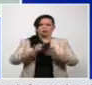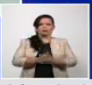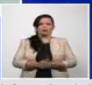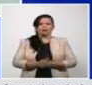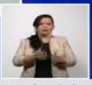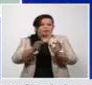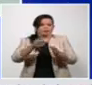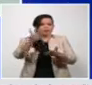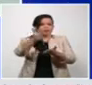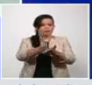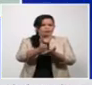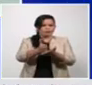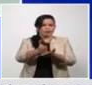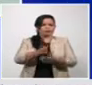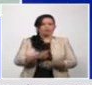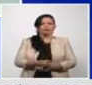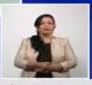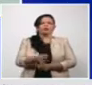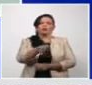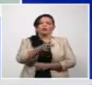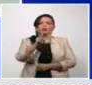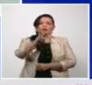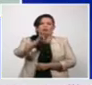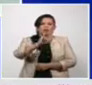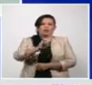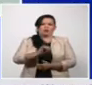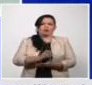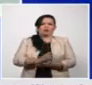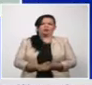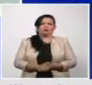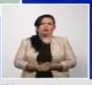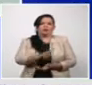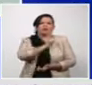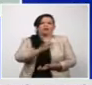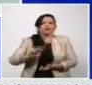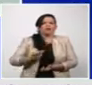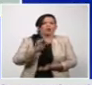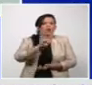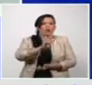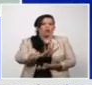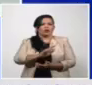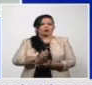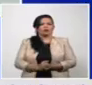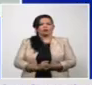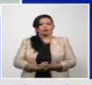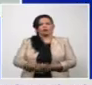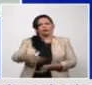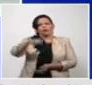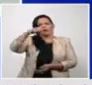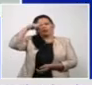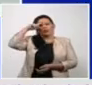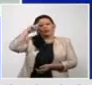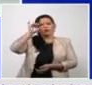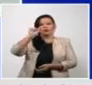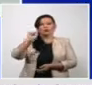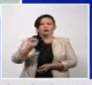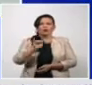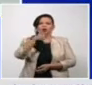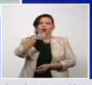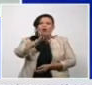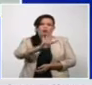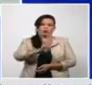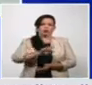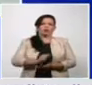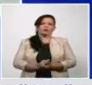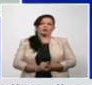Guantánamo 26, El Salvador 4 y San Antonio del Sur 14 casos autóctonos.